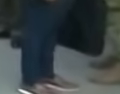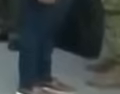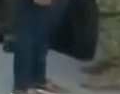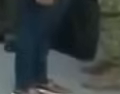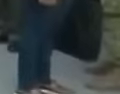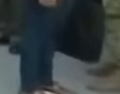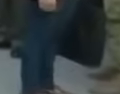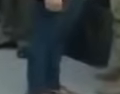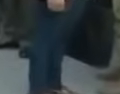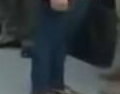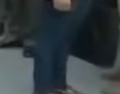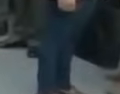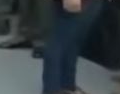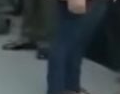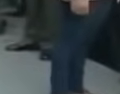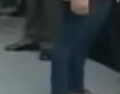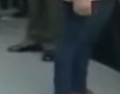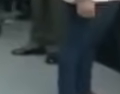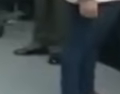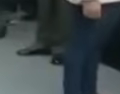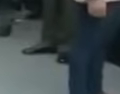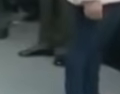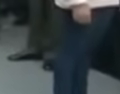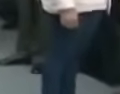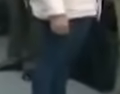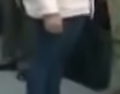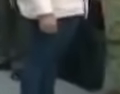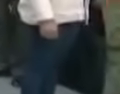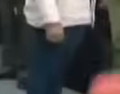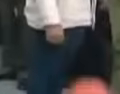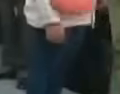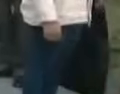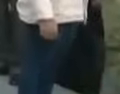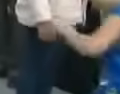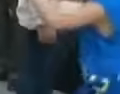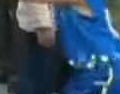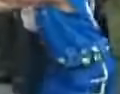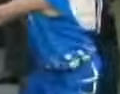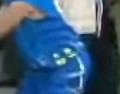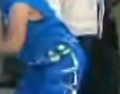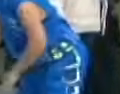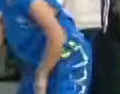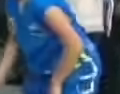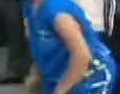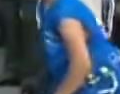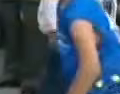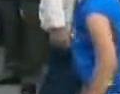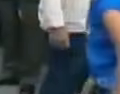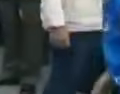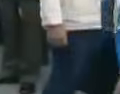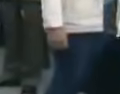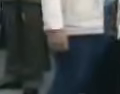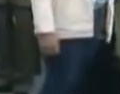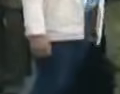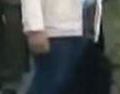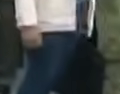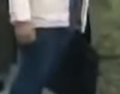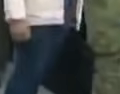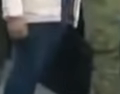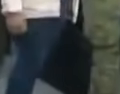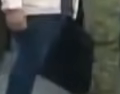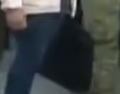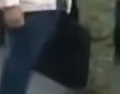jefe, nuestra constitución bolivariana nos trajo la salida de un modelo represivo policial y a un